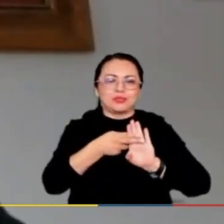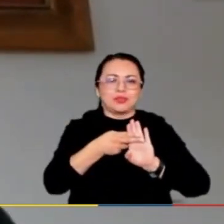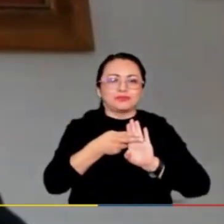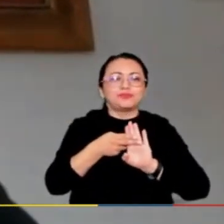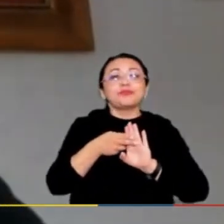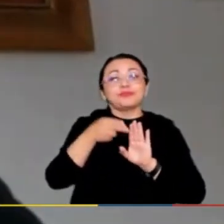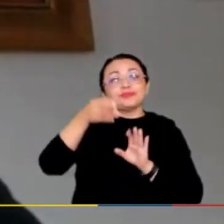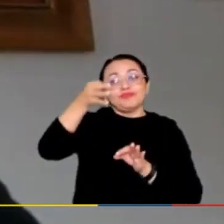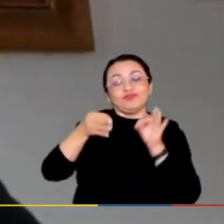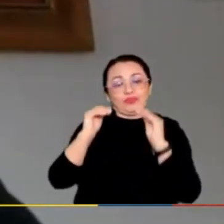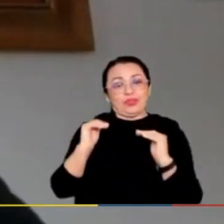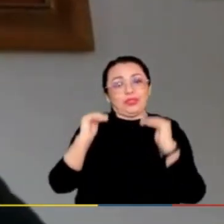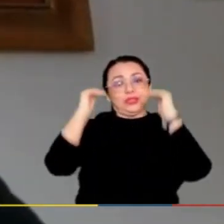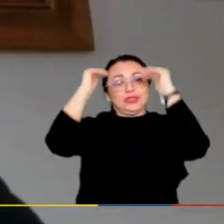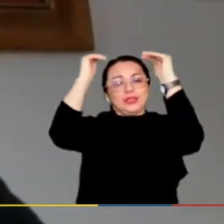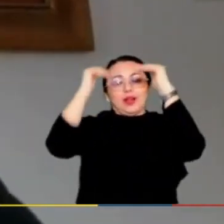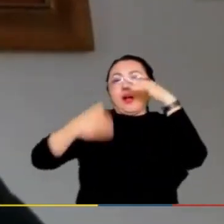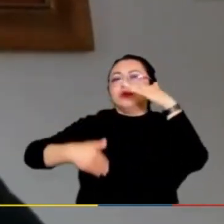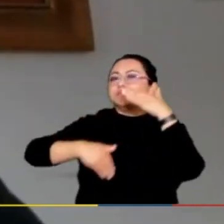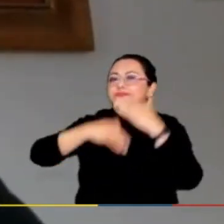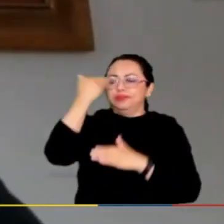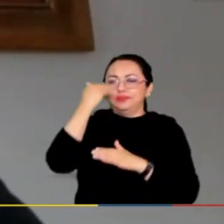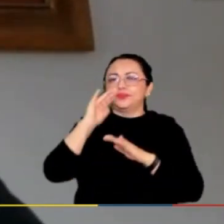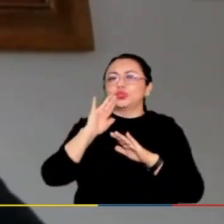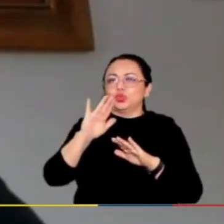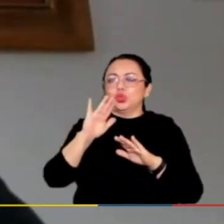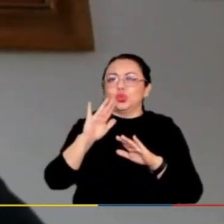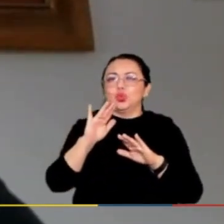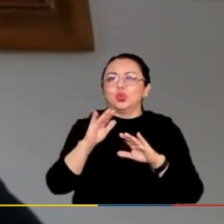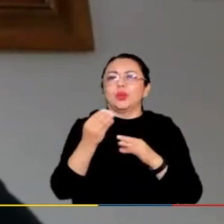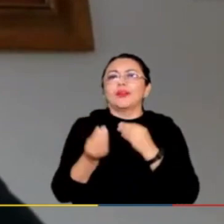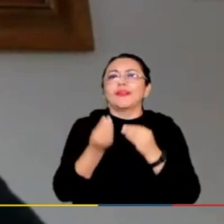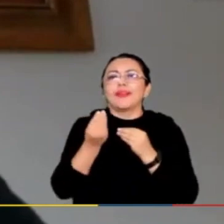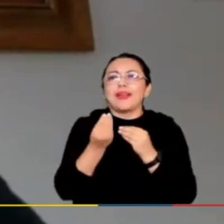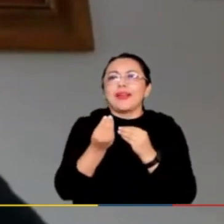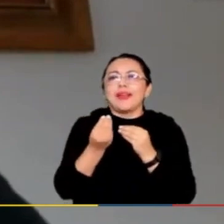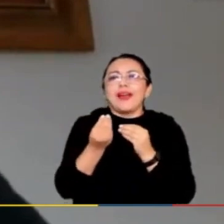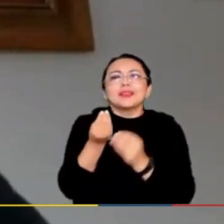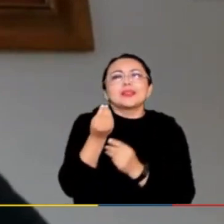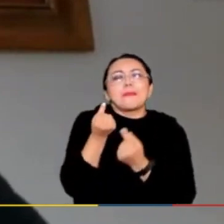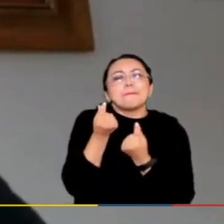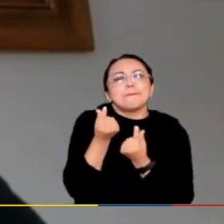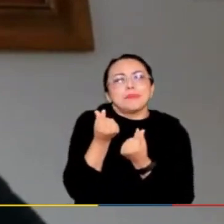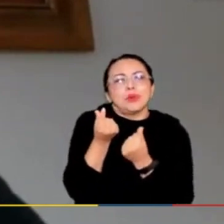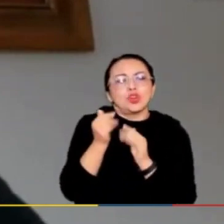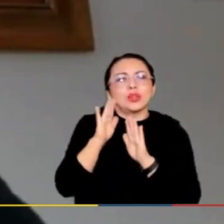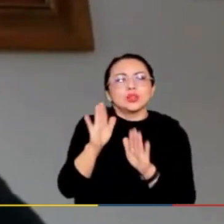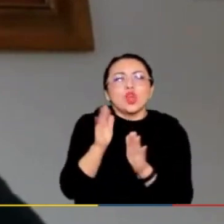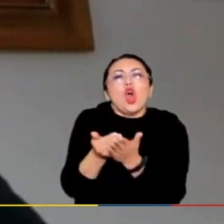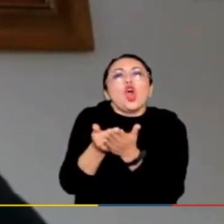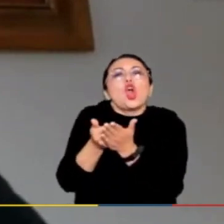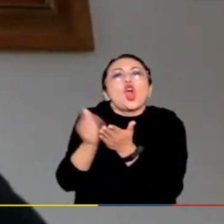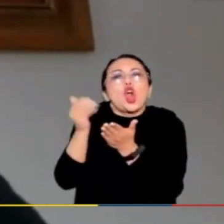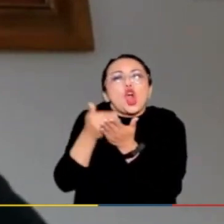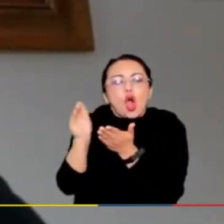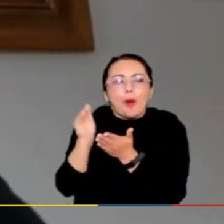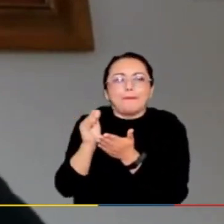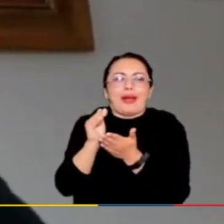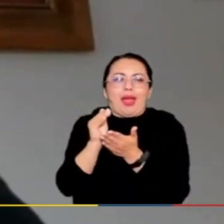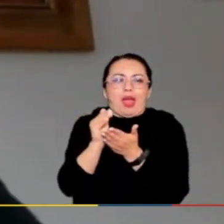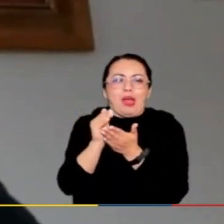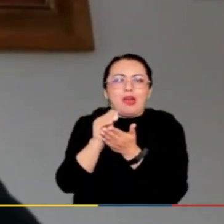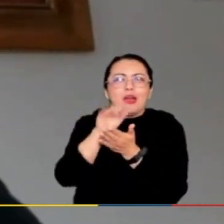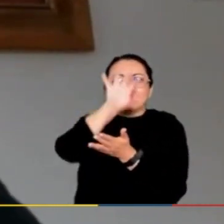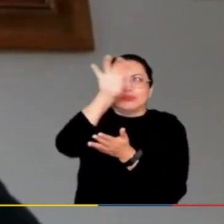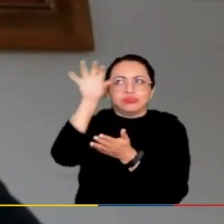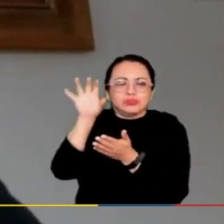Corte inicia a tratar el tema de la monetización, es decir, de la compra de divisas, y de ahí